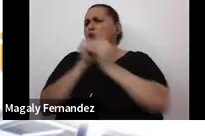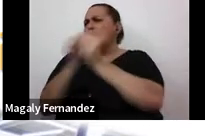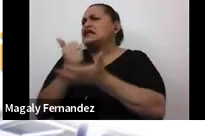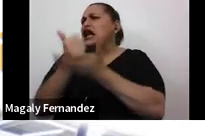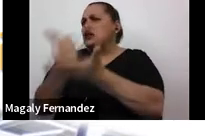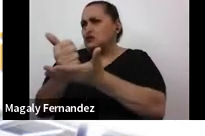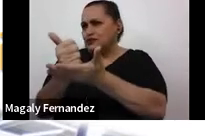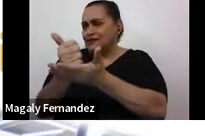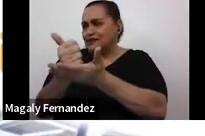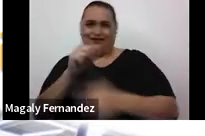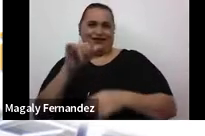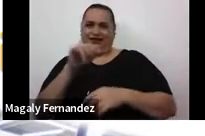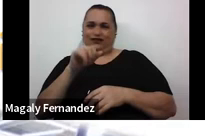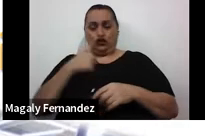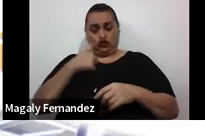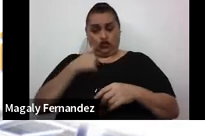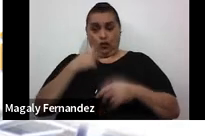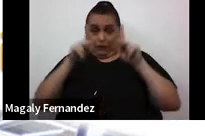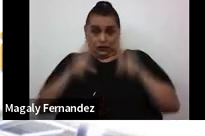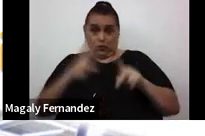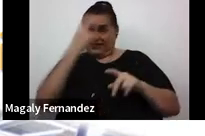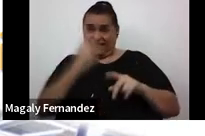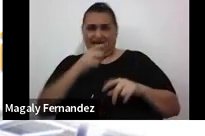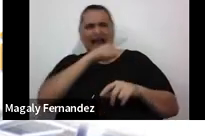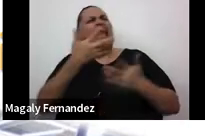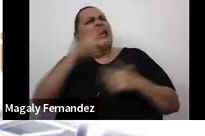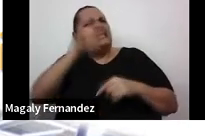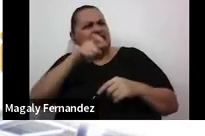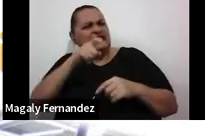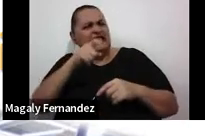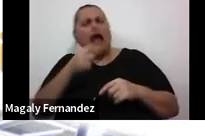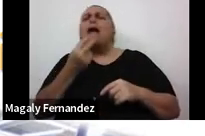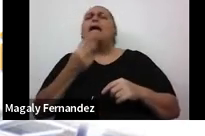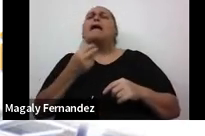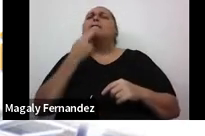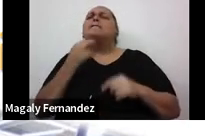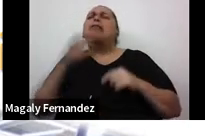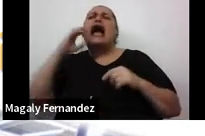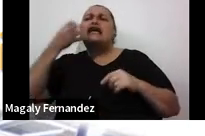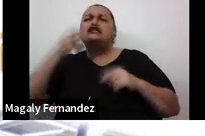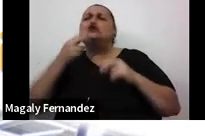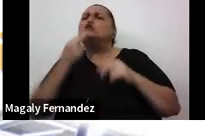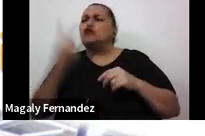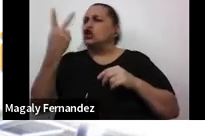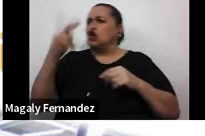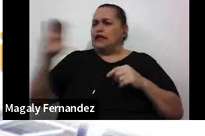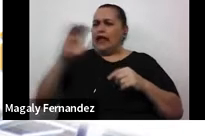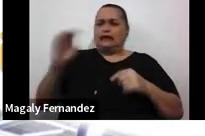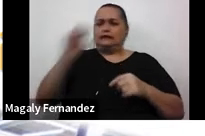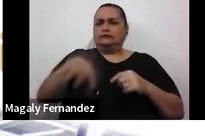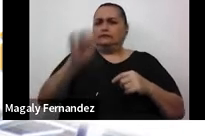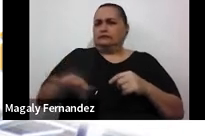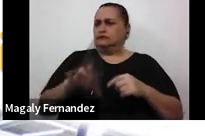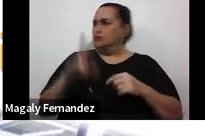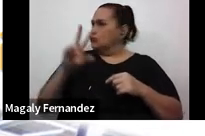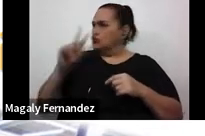sí pero si soy una persona ciega que ocupa de maíz dulce Bueno sí cuánto dos latas Bueno ya ya echado latas no no